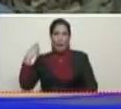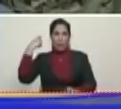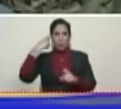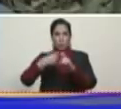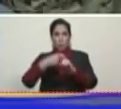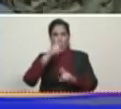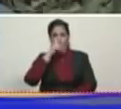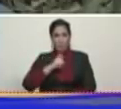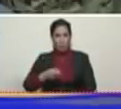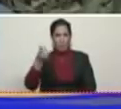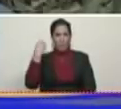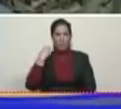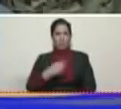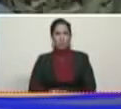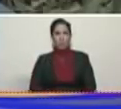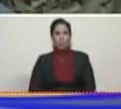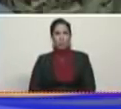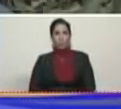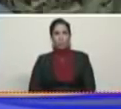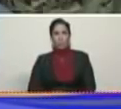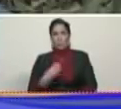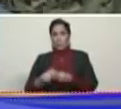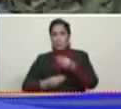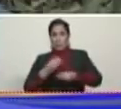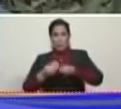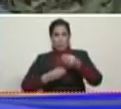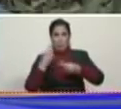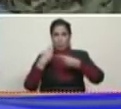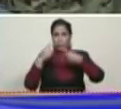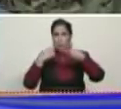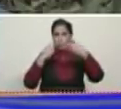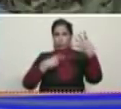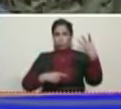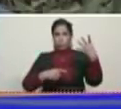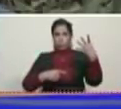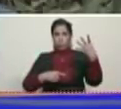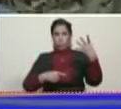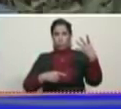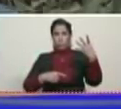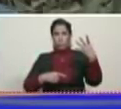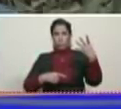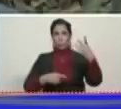pasado hicimos varias operaciones centrales, ¿verdad?